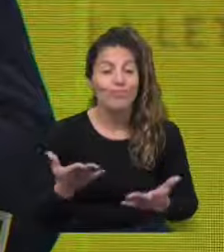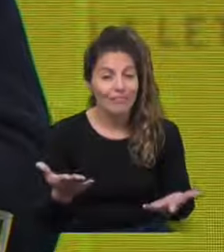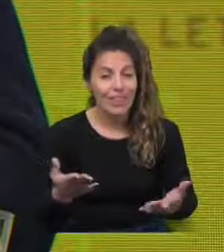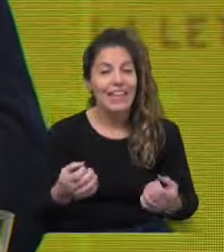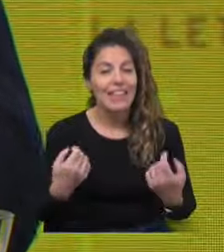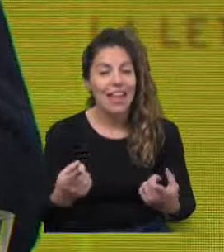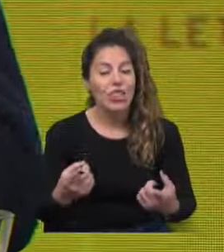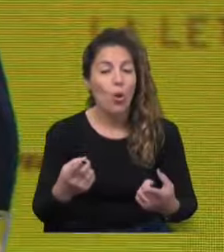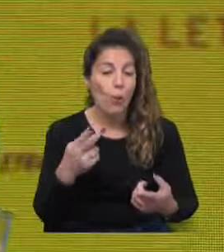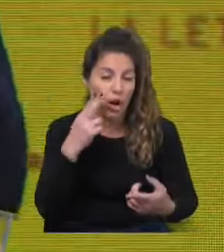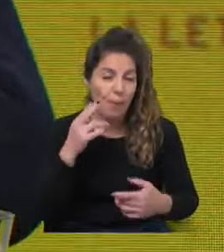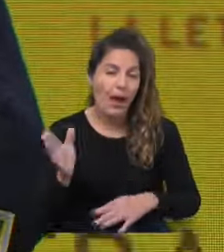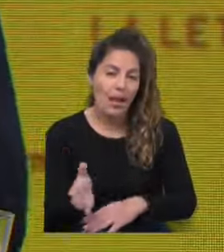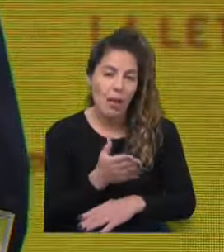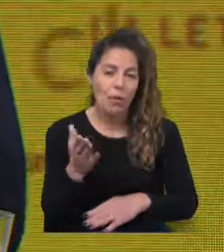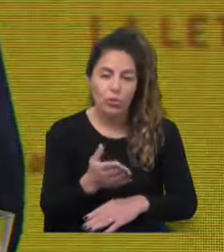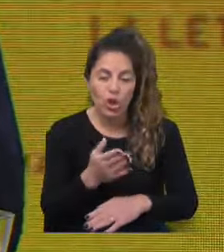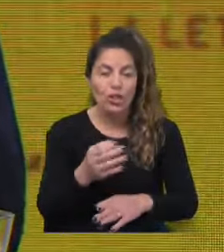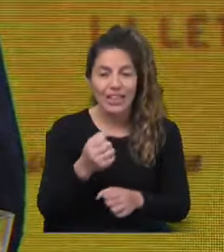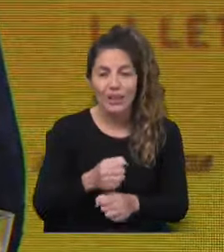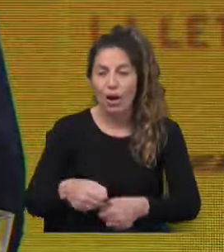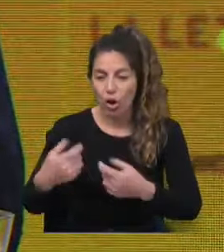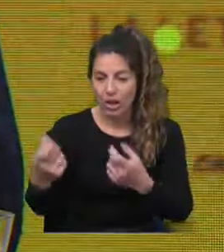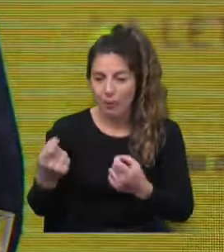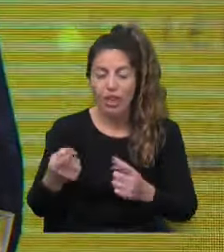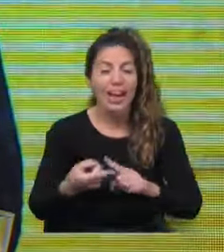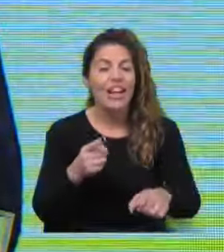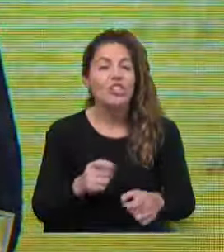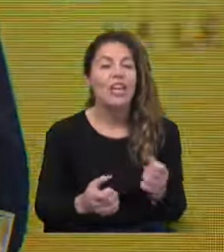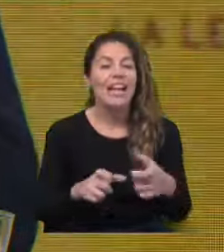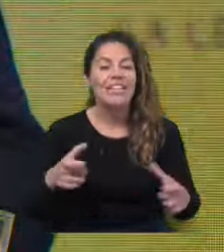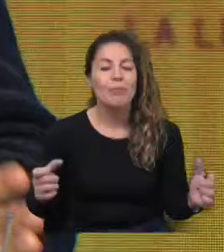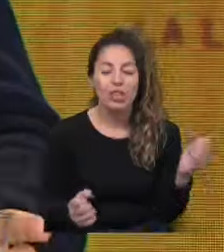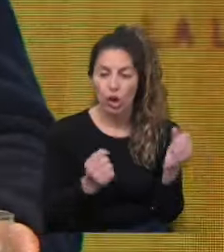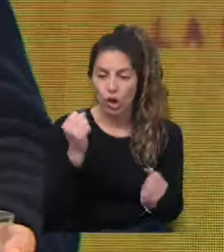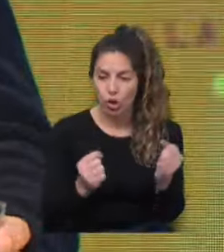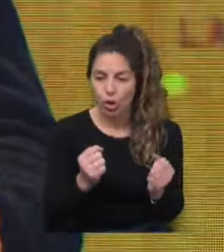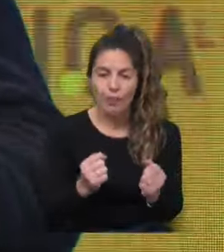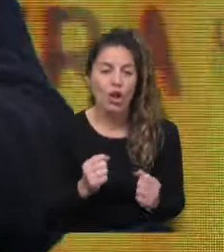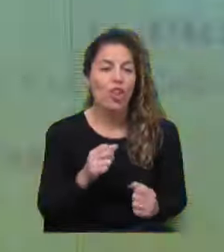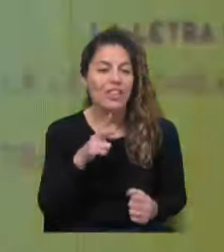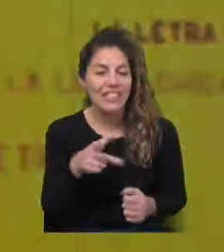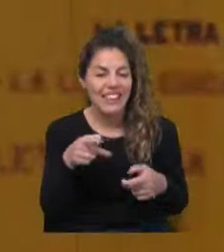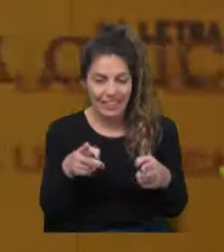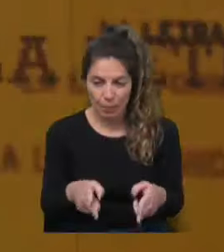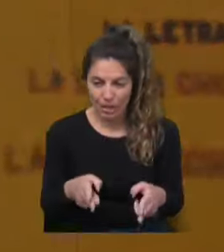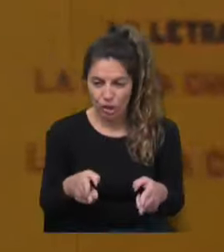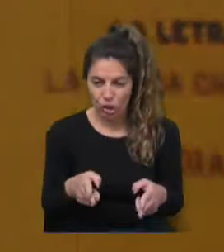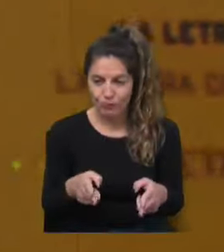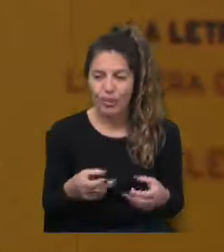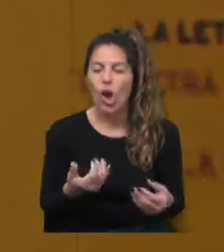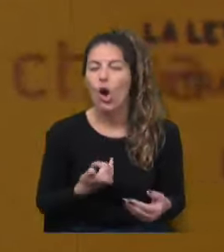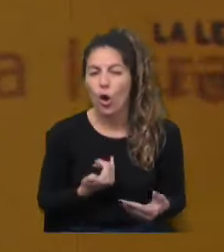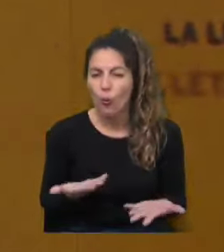la producción, el empleo y la exportación. En cuanto al crecimiento económico, mencionaba algo recién de este periodo, ¿cómo